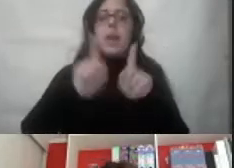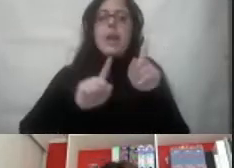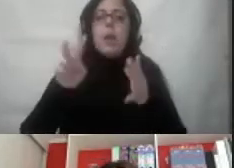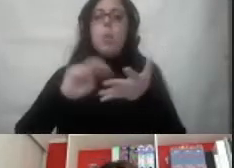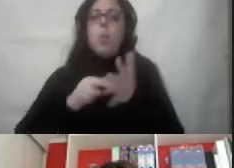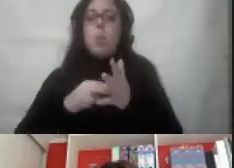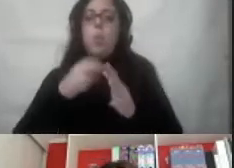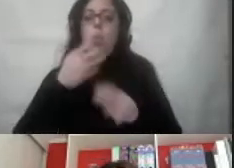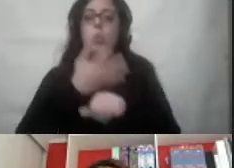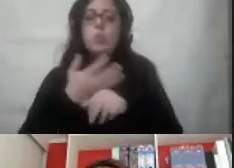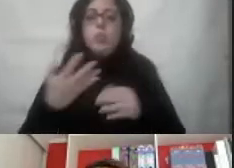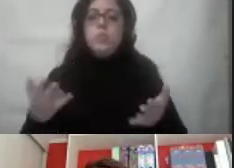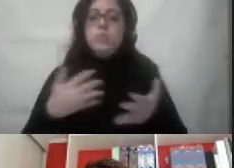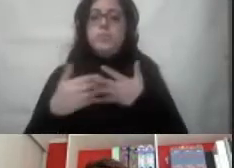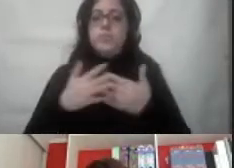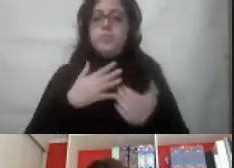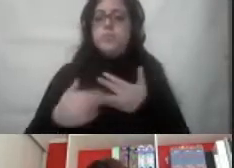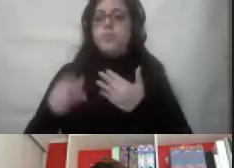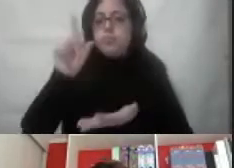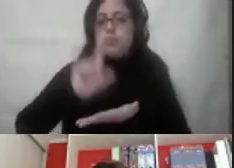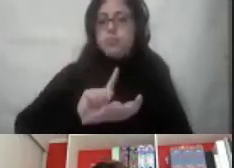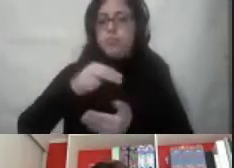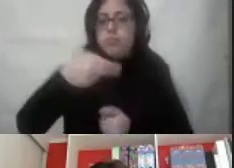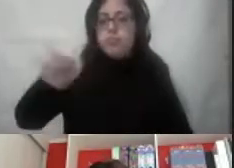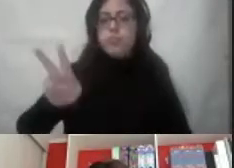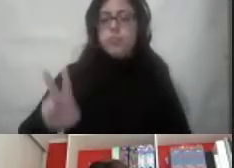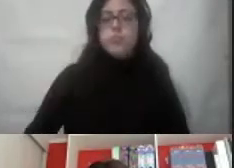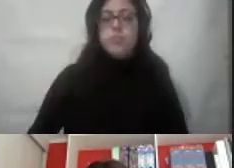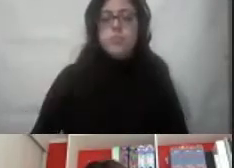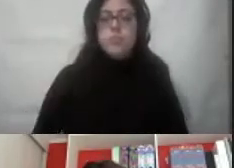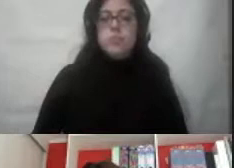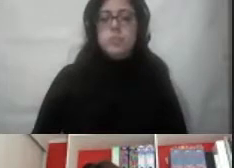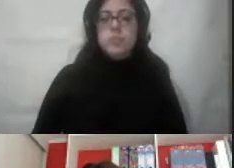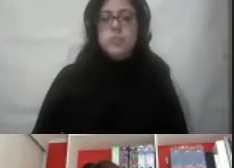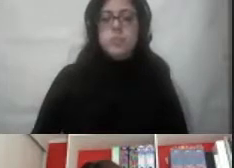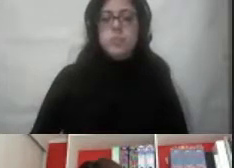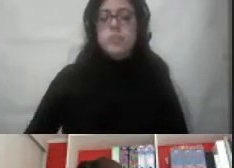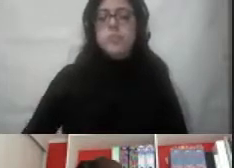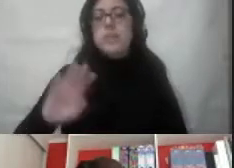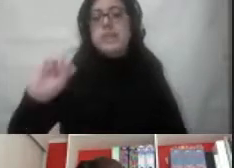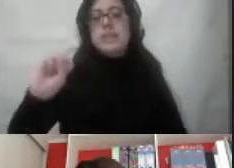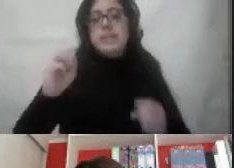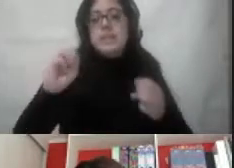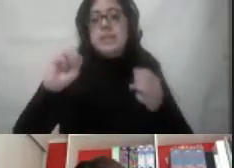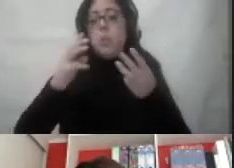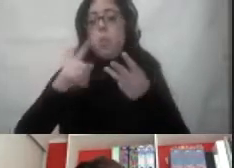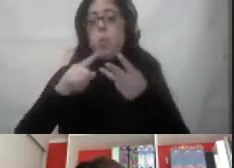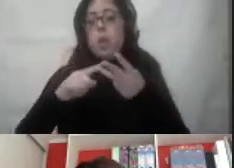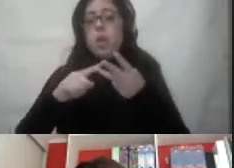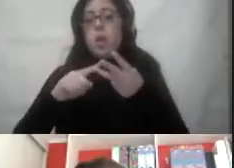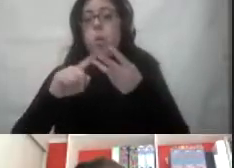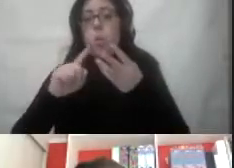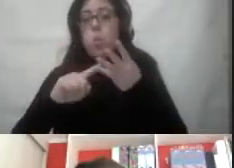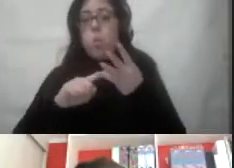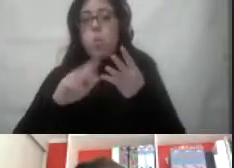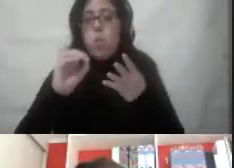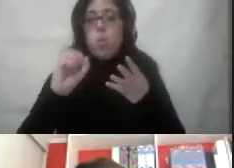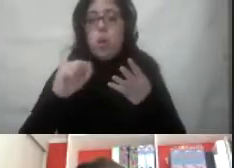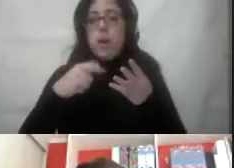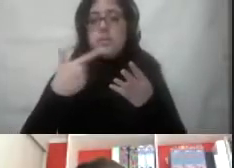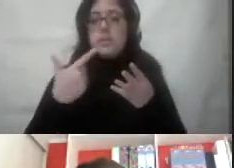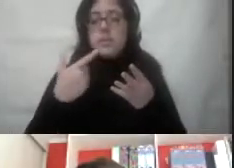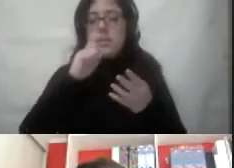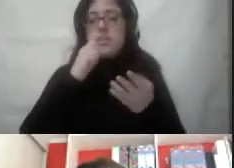ocurren efectivamente en su localidad, ¿ya? Luego podemos ir al OA 7, ¿ya? Donde podemos dar ejemplos de